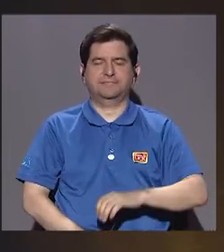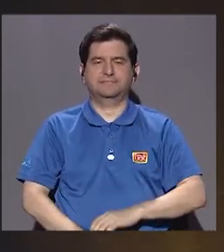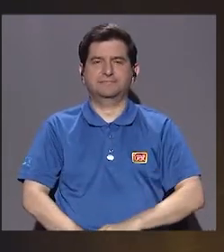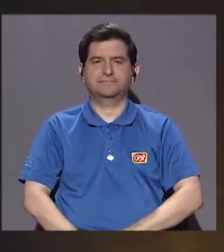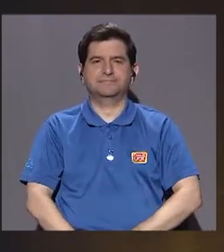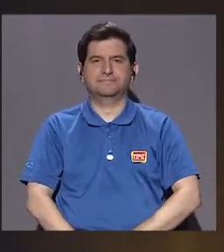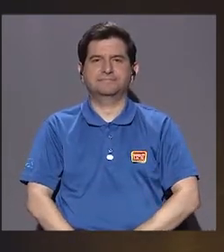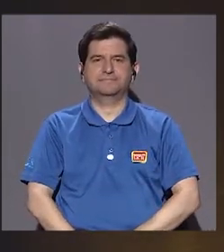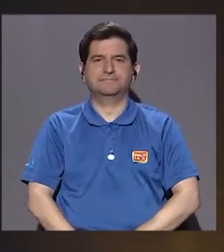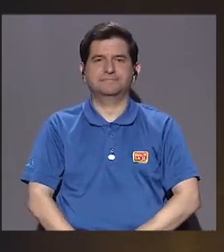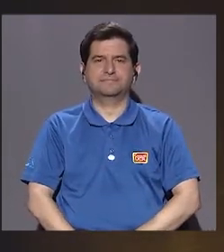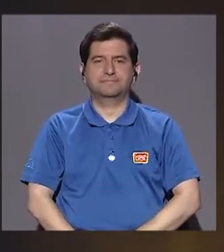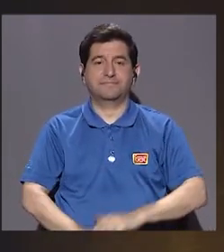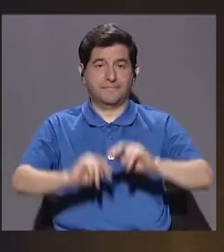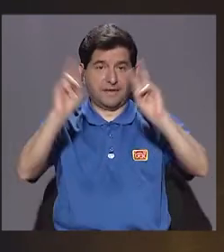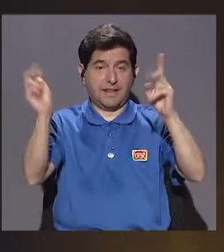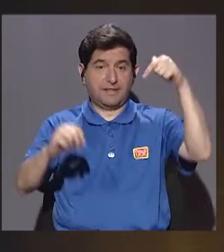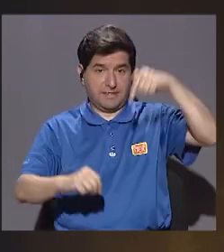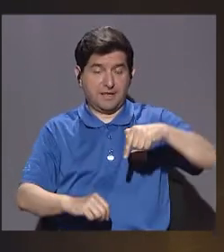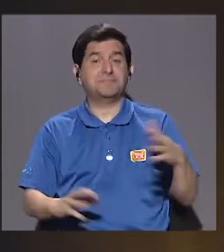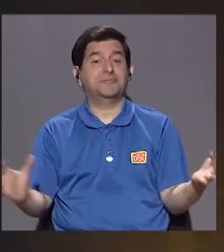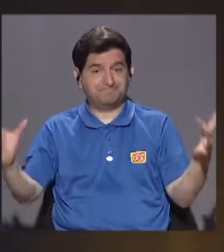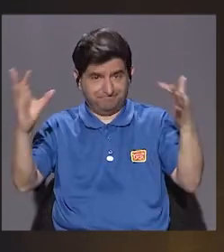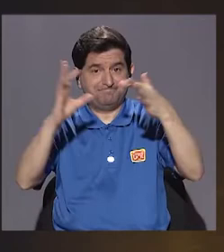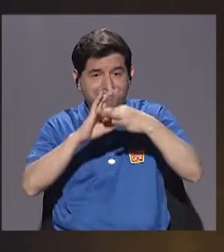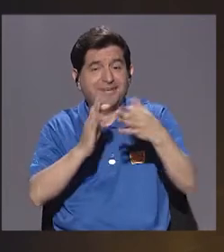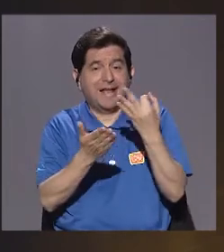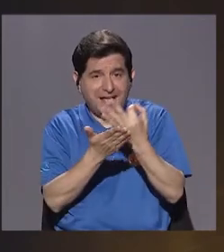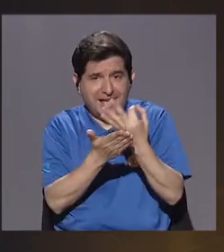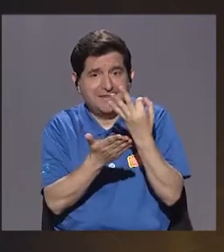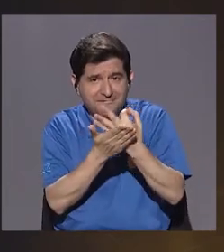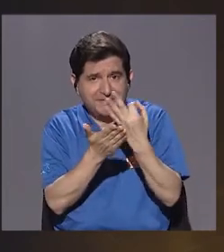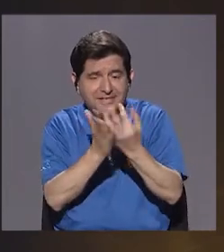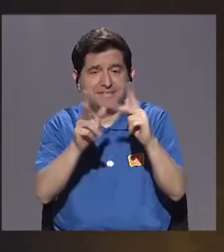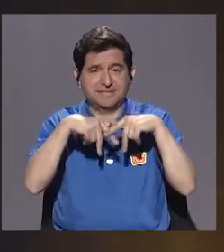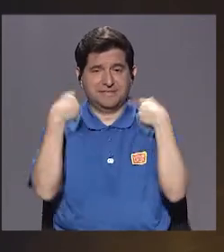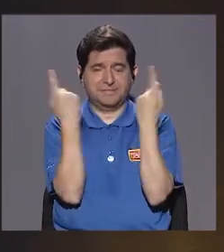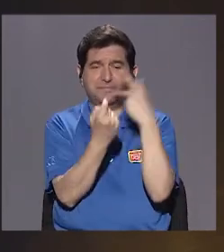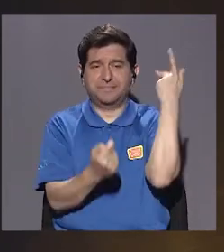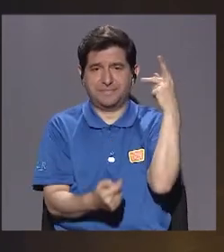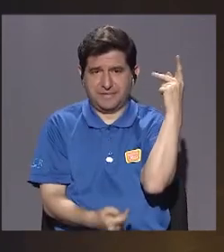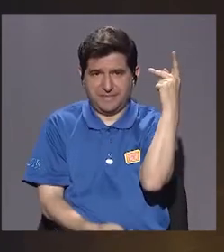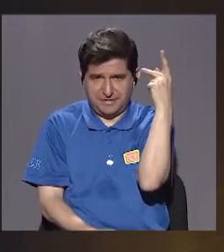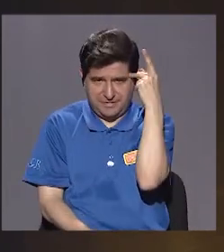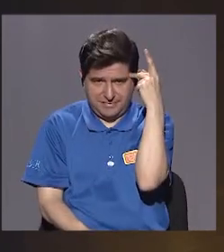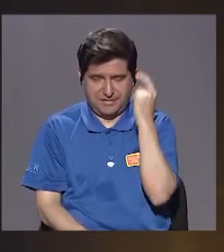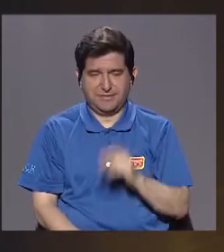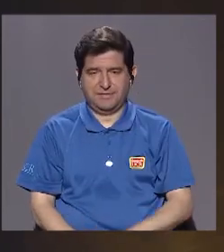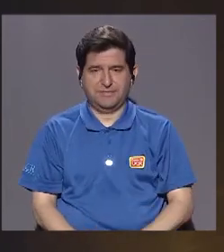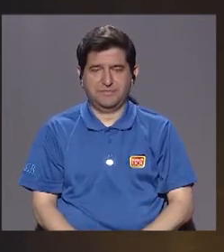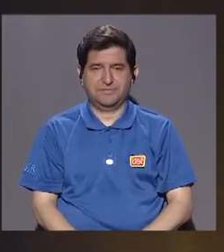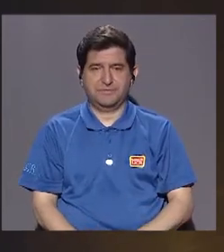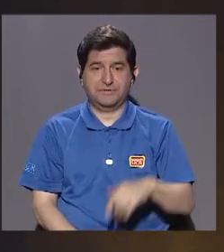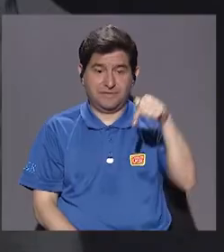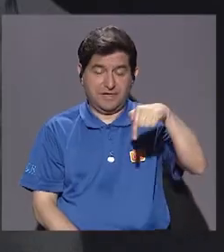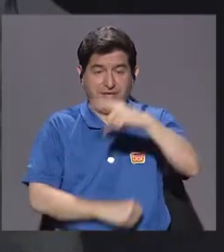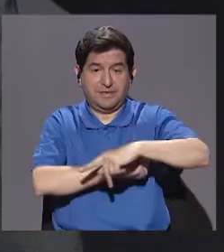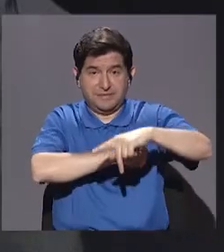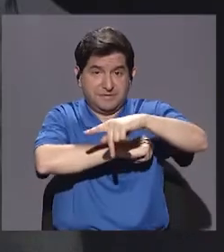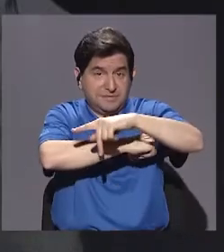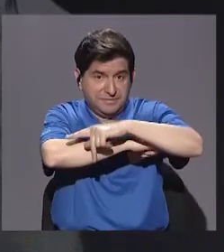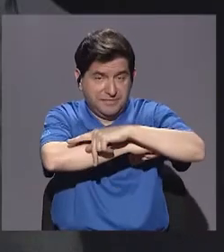elecciones y el tema es casualmente el financiamiento de los partidos políticos en nuestro país